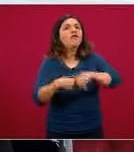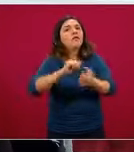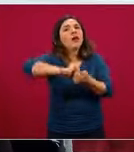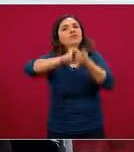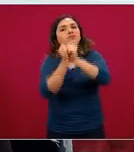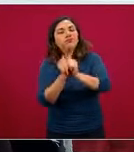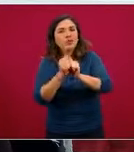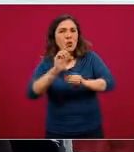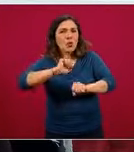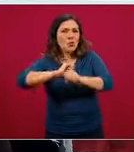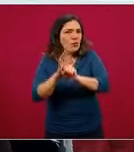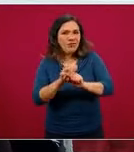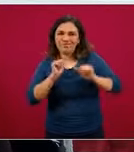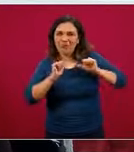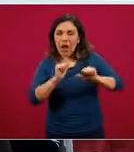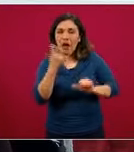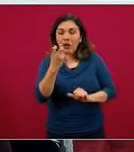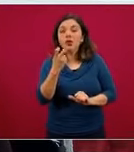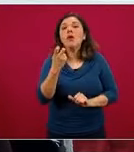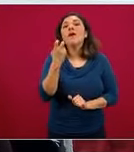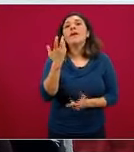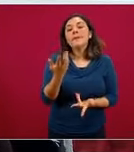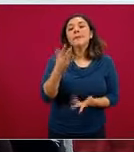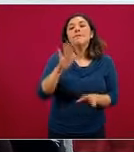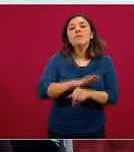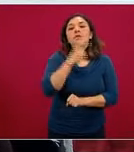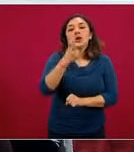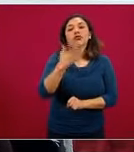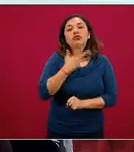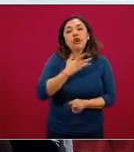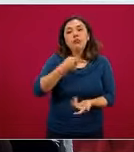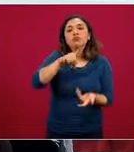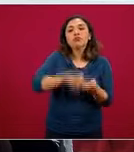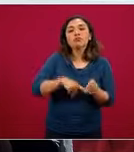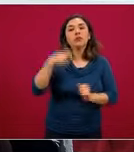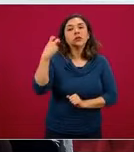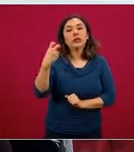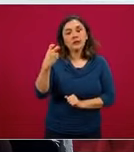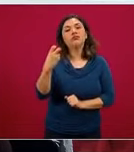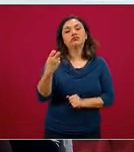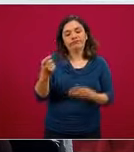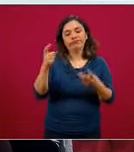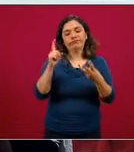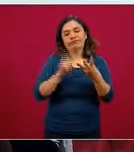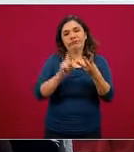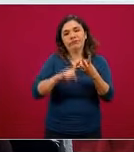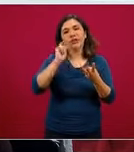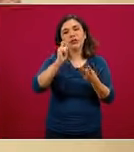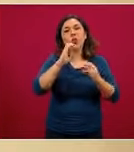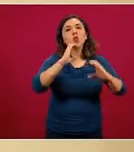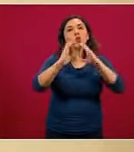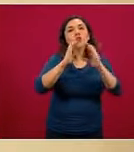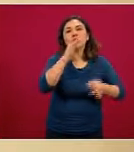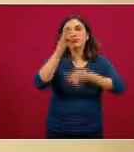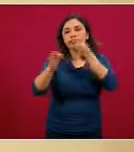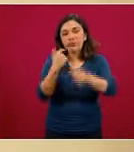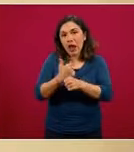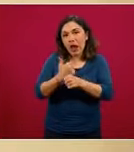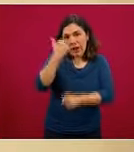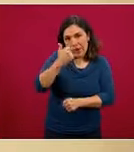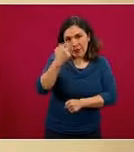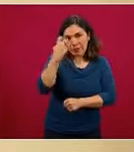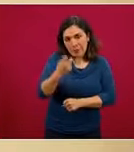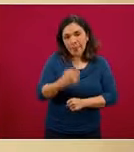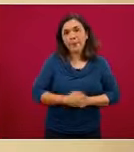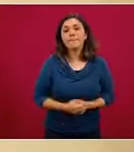de COVID-19. Por lo tanto, también está presente el componente de prevención y control de las